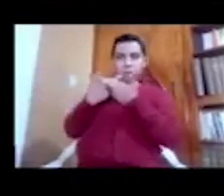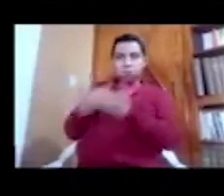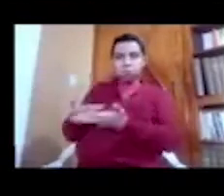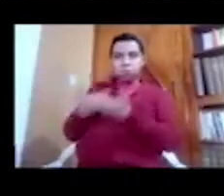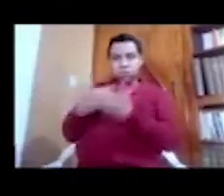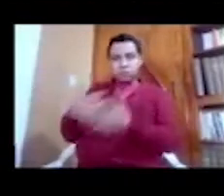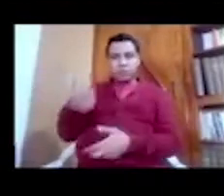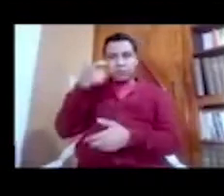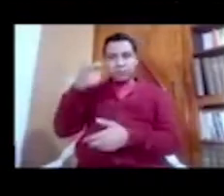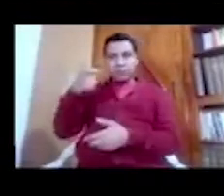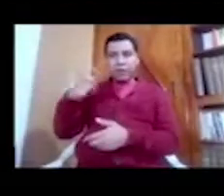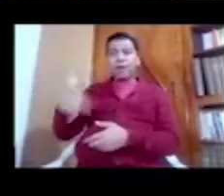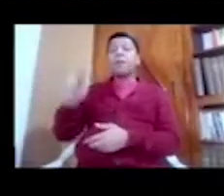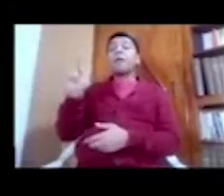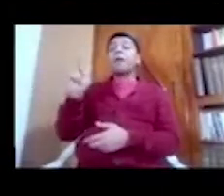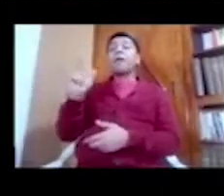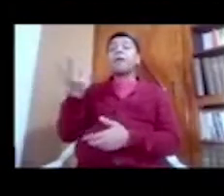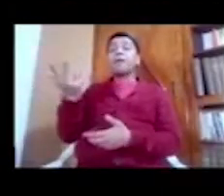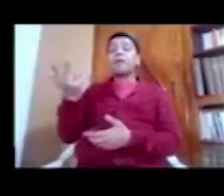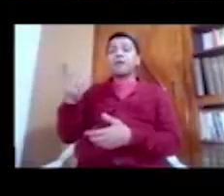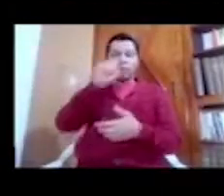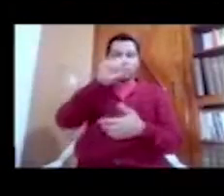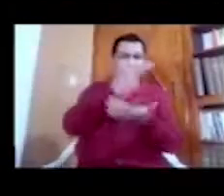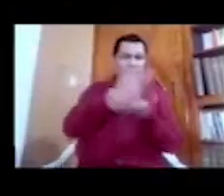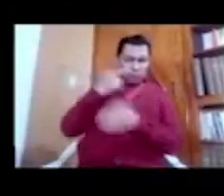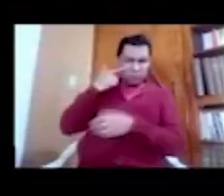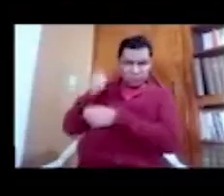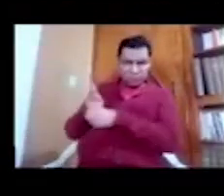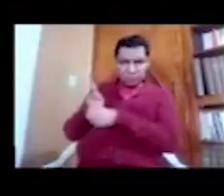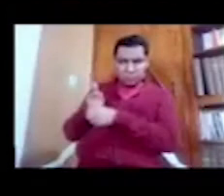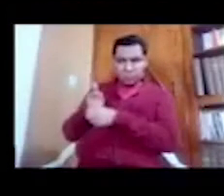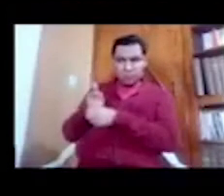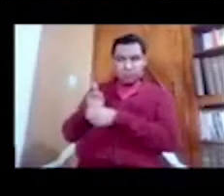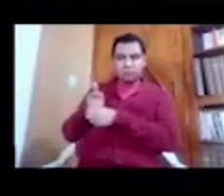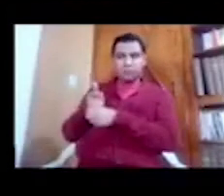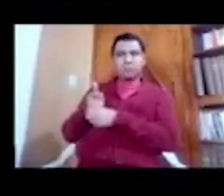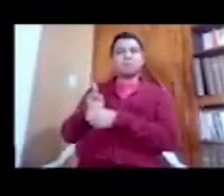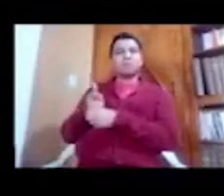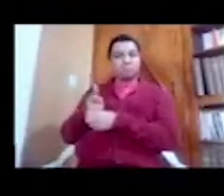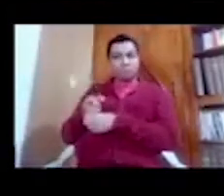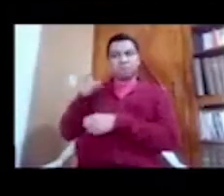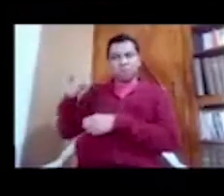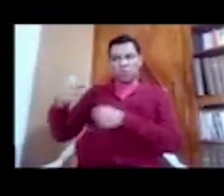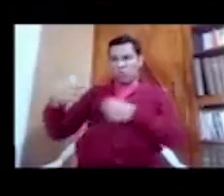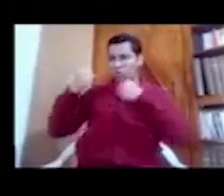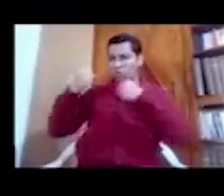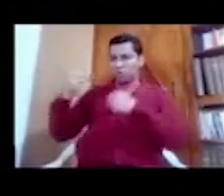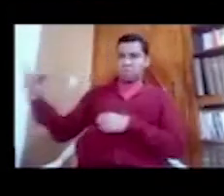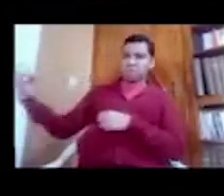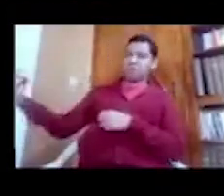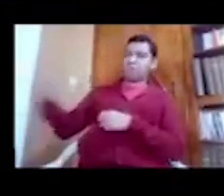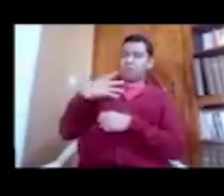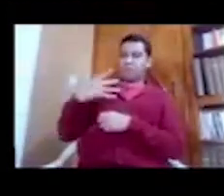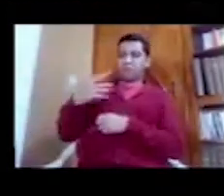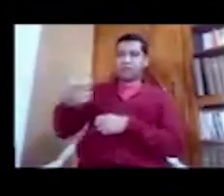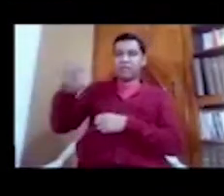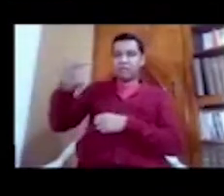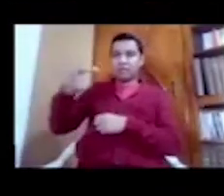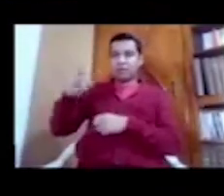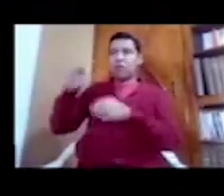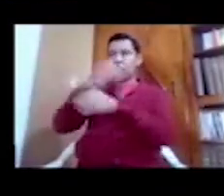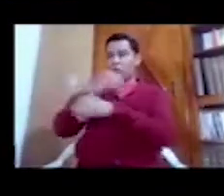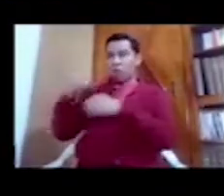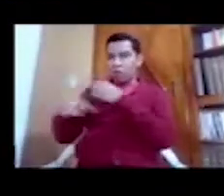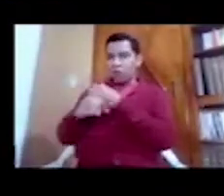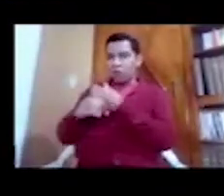pero ciertamente no tenían una fuerza militar tan grande como para enfrentar a los mexicas, así que se mantuvieron